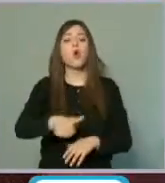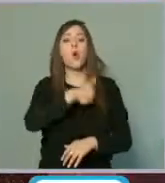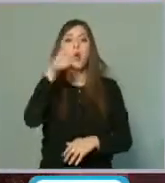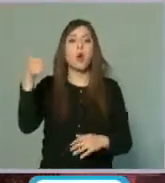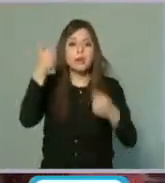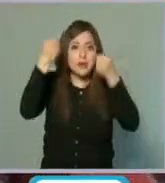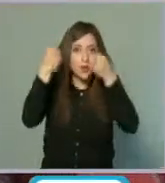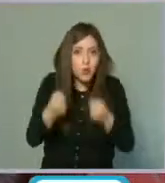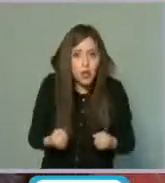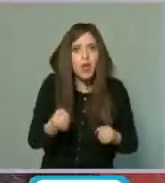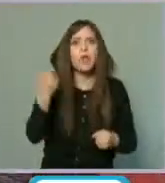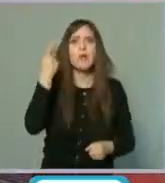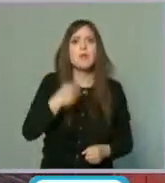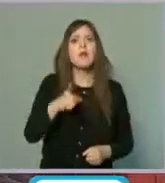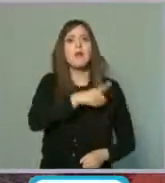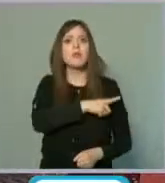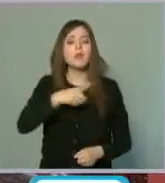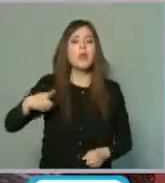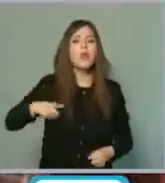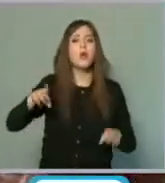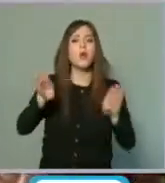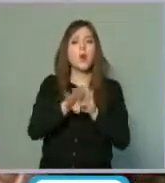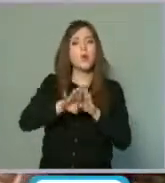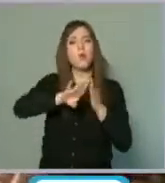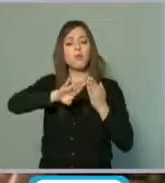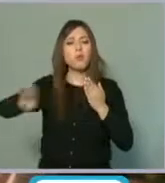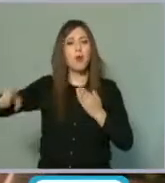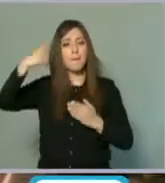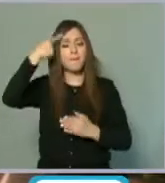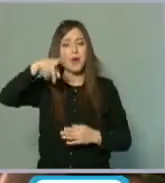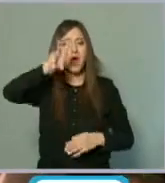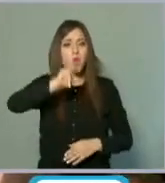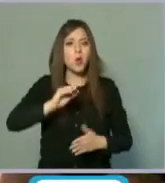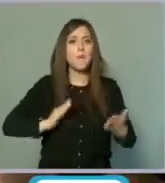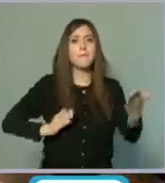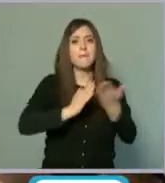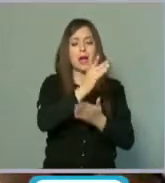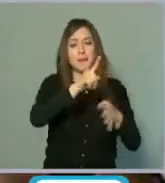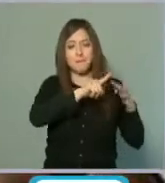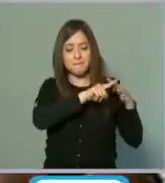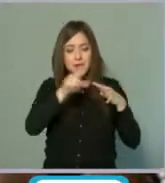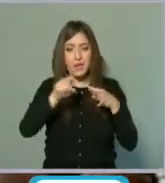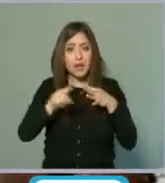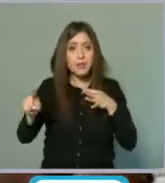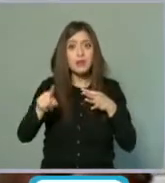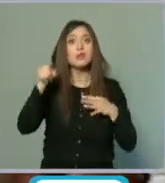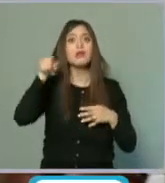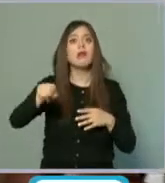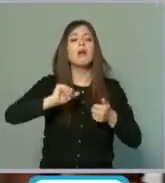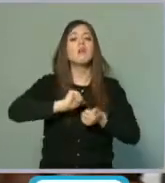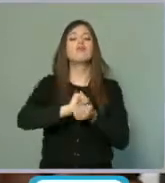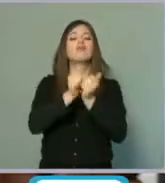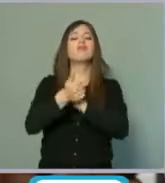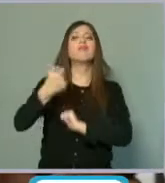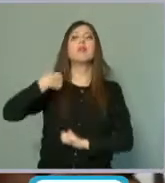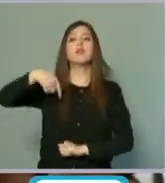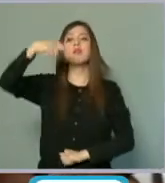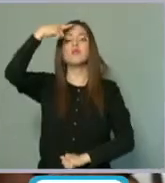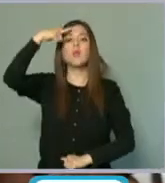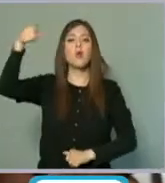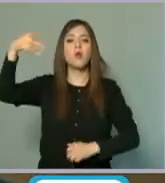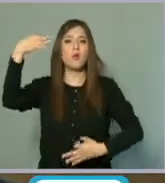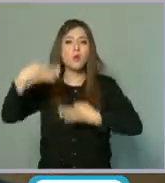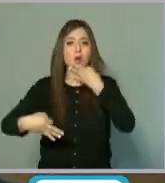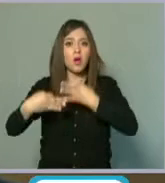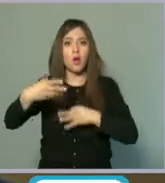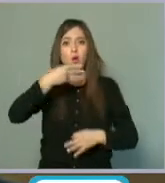había que, pues bueno, suspenderlo para que no sigan llegando migrantes. Estas razones pues, resultan suficientes para un juez en Washington, D.C., John